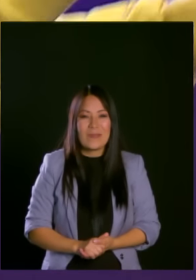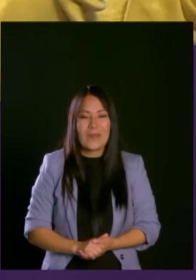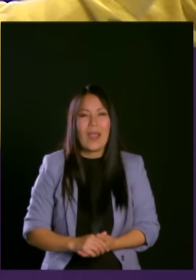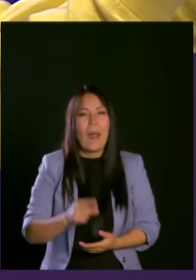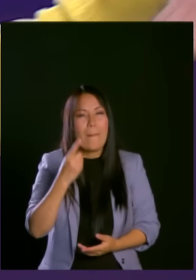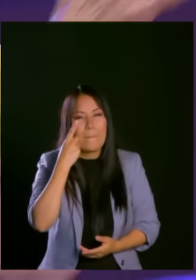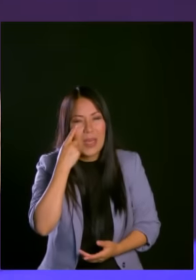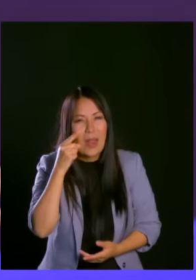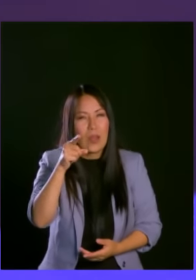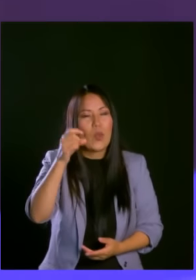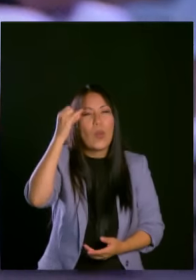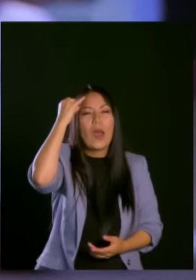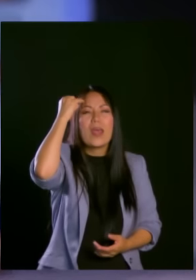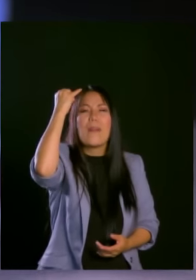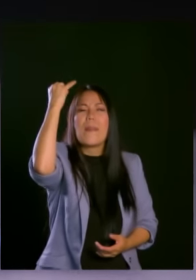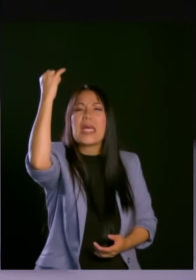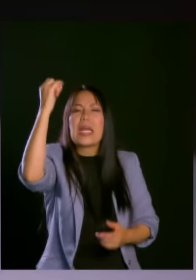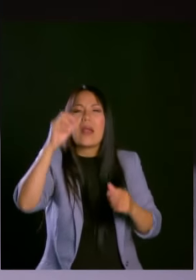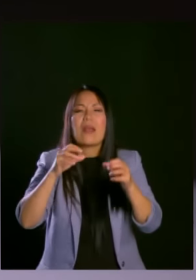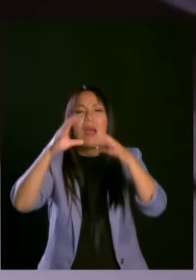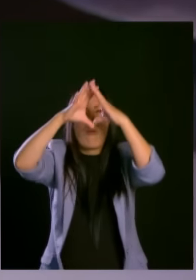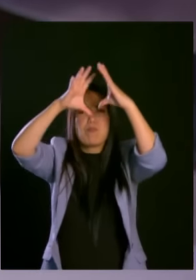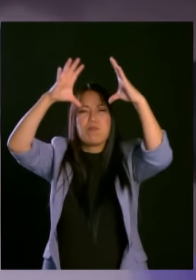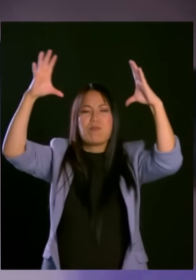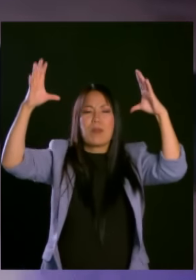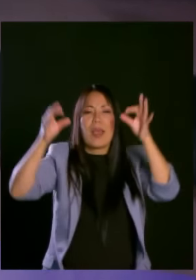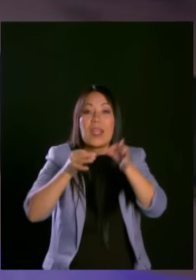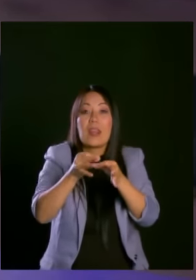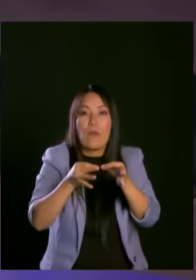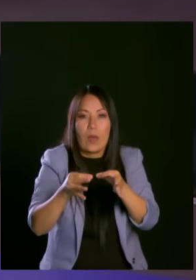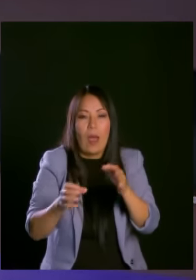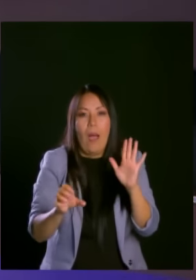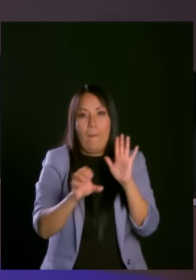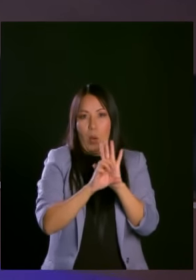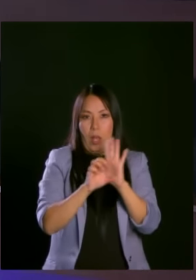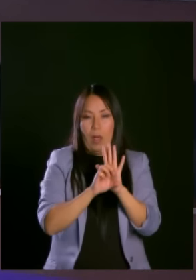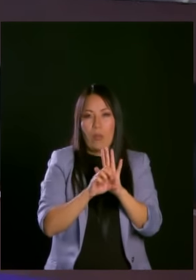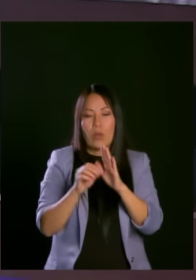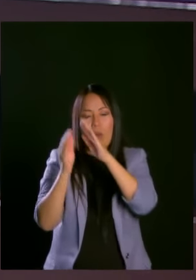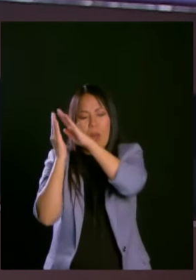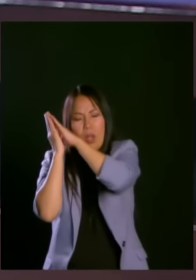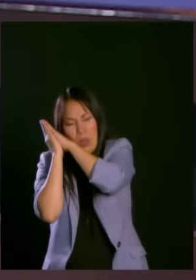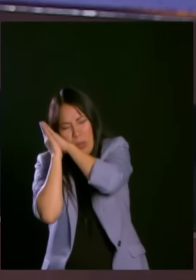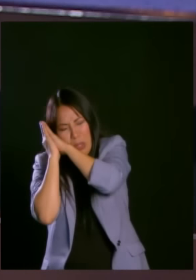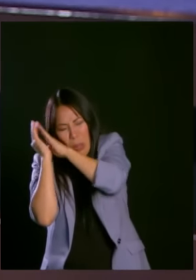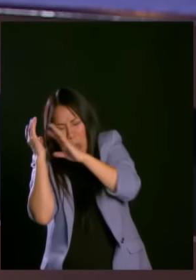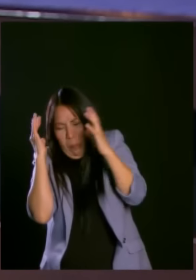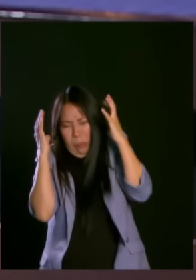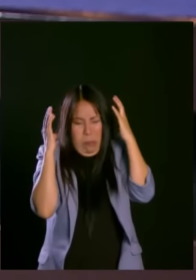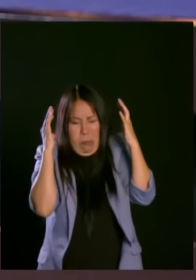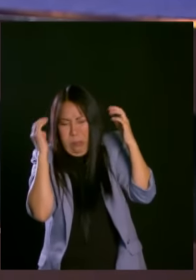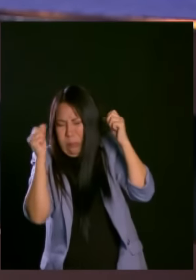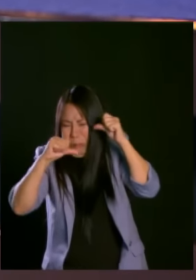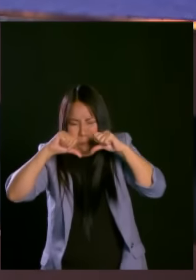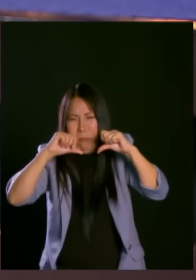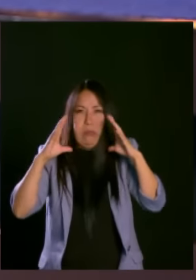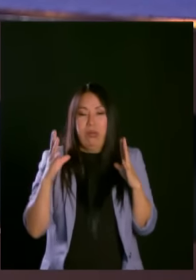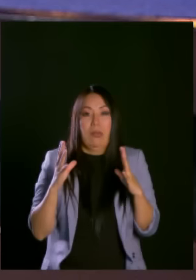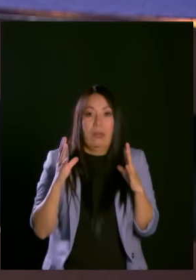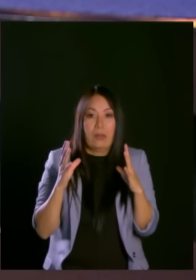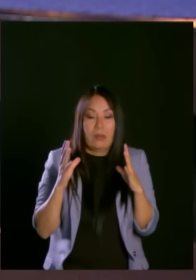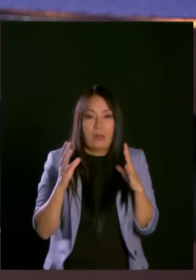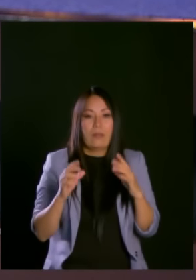Imaginar, te voy a decir, ¿qué es imaginar? ¿Quiénes de ustedes han tenido una pesadilla alguna vez? Levanta la mano. Que todos los que hemos tenido una pesadilla. Te